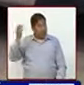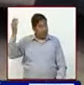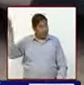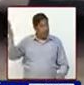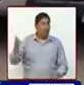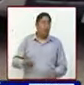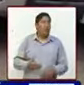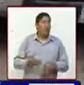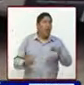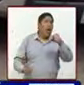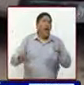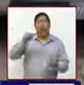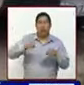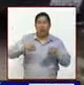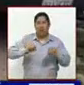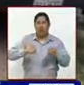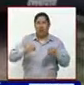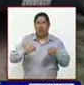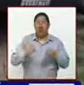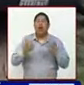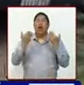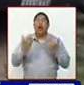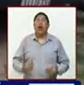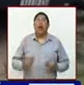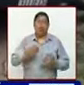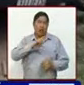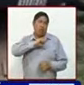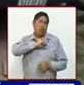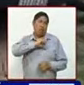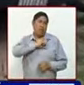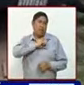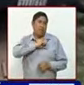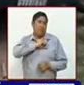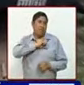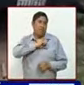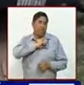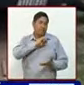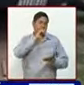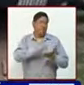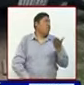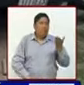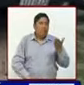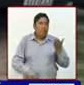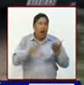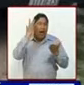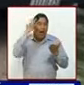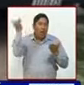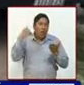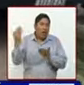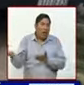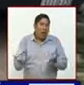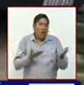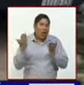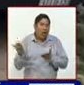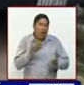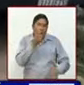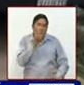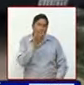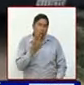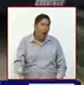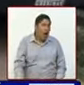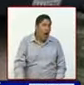entre motocicleta y vehículos que en esta oportunidad la Fuerza Especial de Lucha contra el Narcotráfico ha realizado la incautación, como también